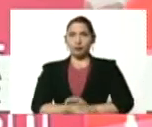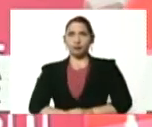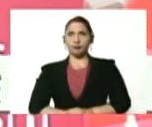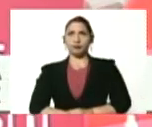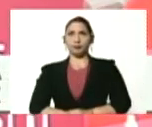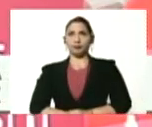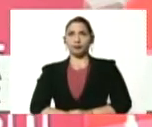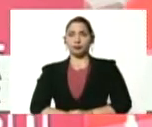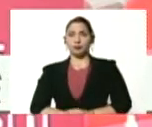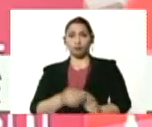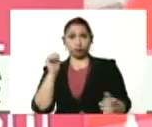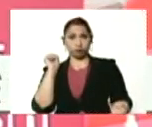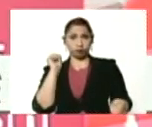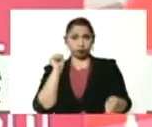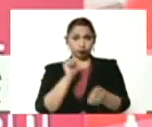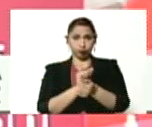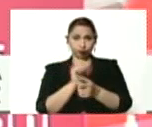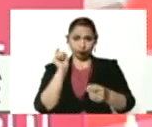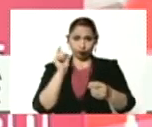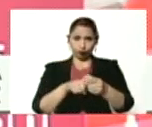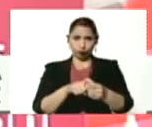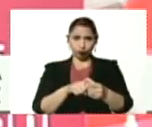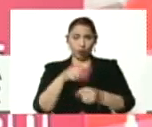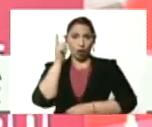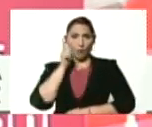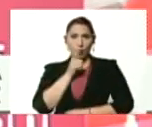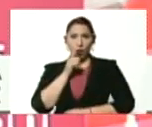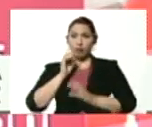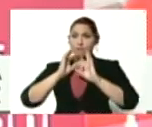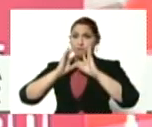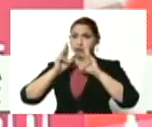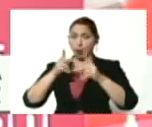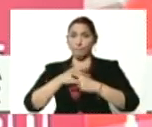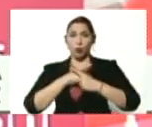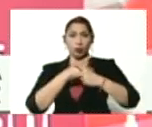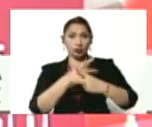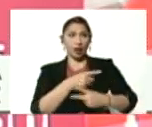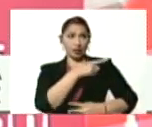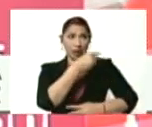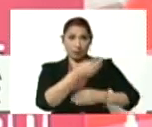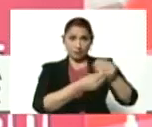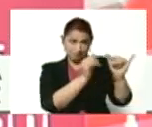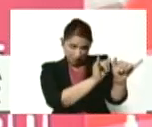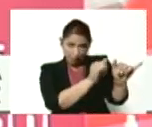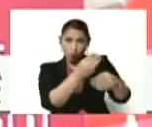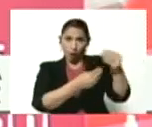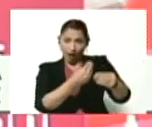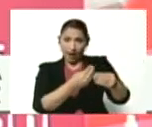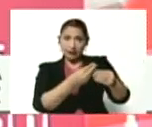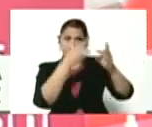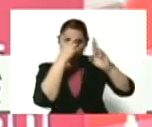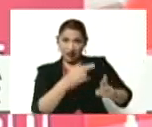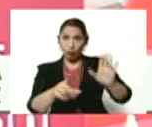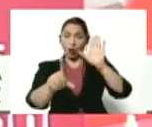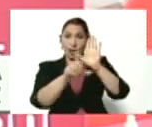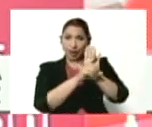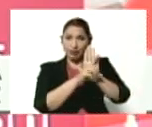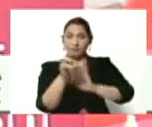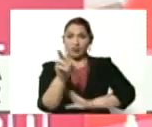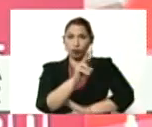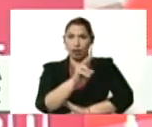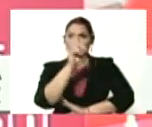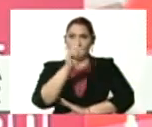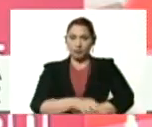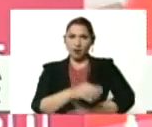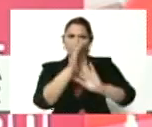reclutado por Leopoldo López. Es una confesión voluntaria que él hace, acogido a las leyes venezolanas y a su mecanismo